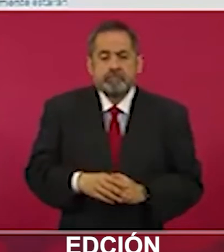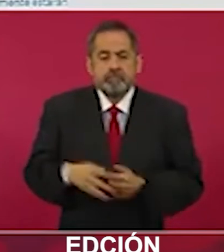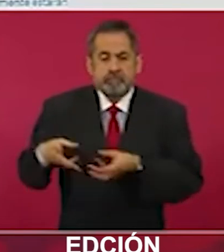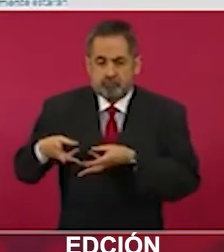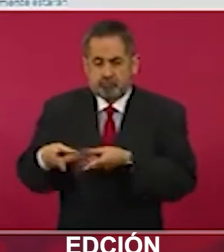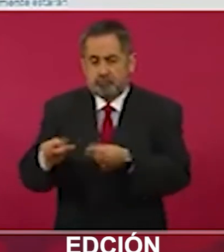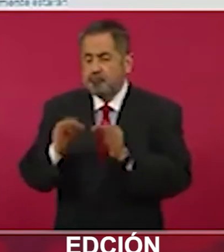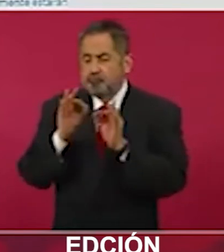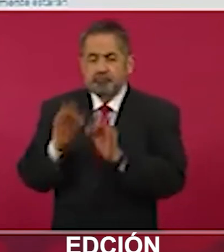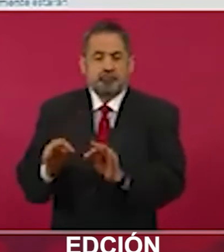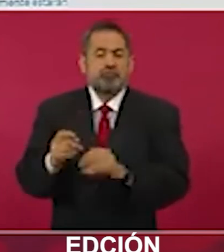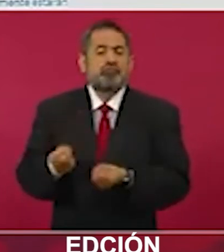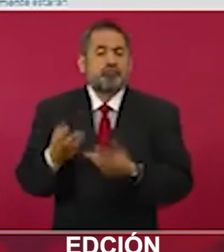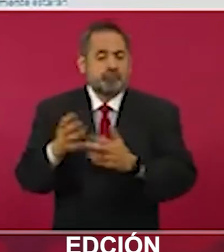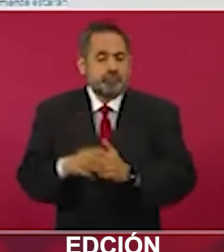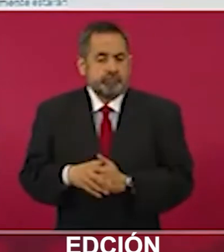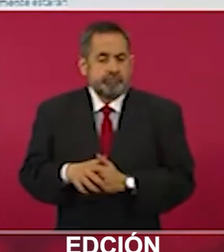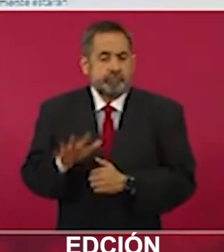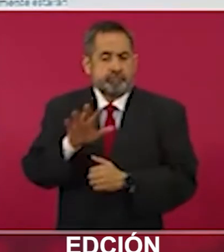ejercido